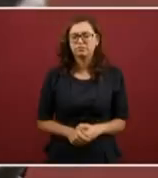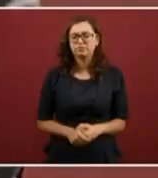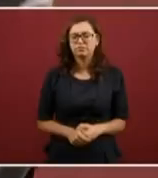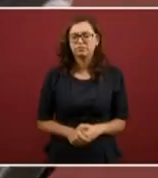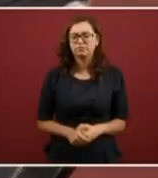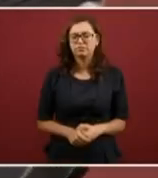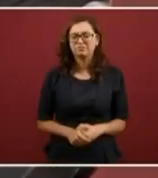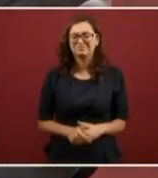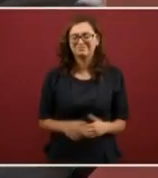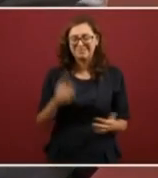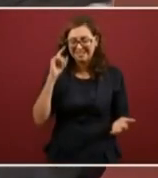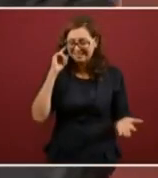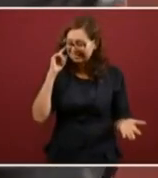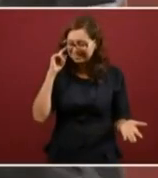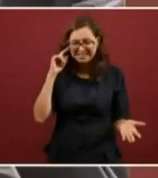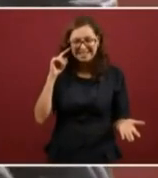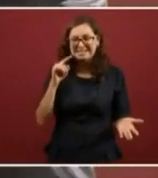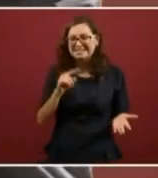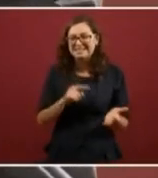le daríamos